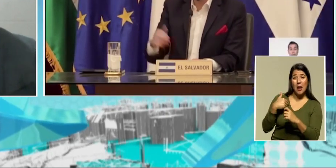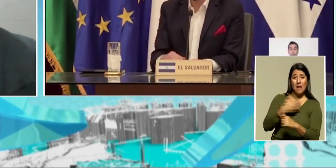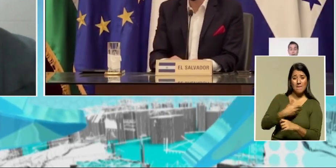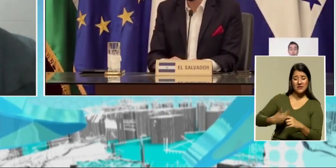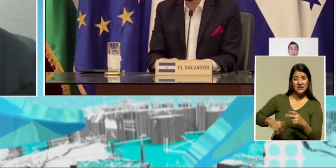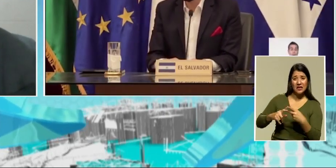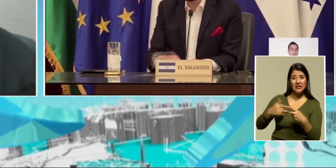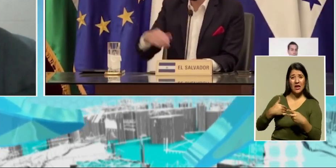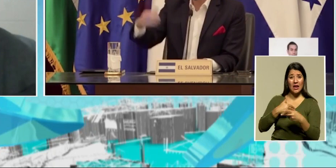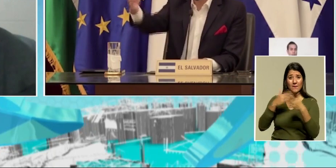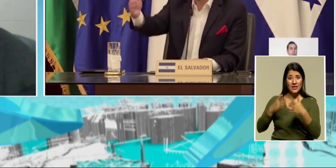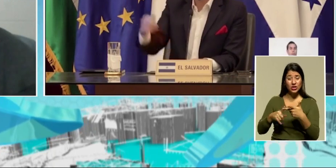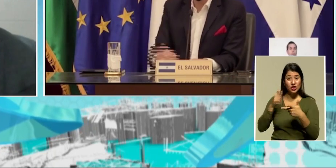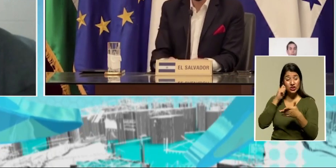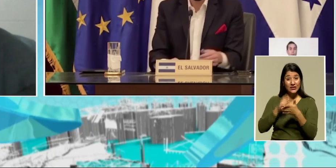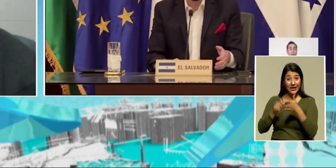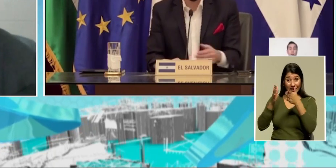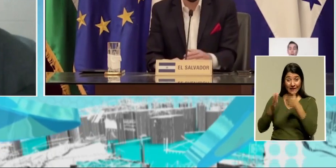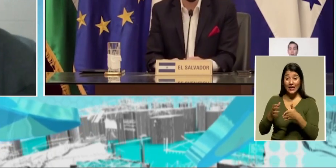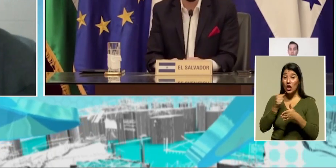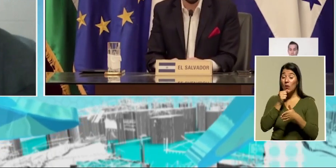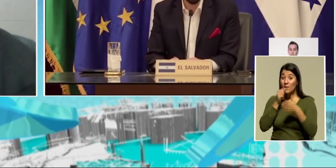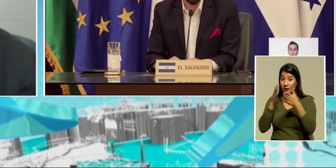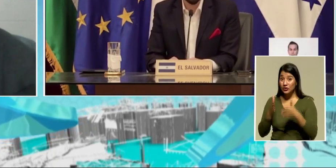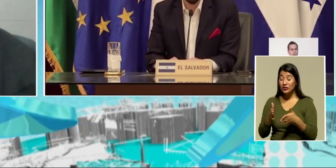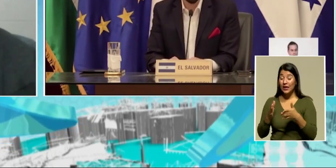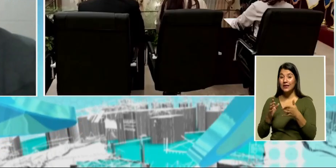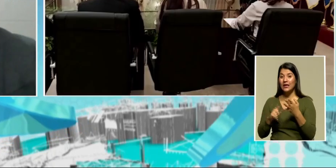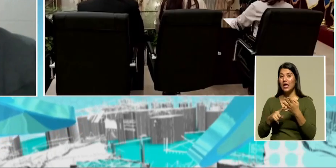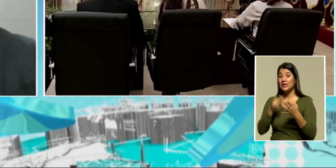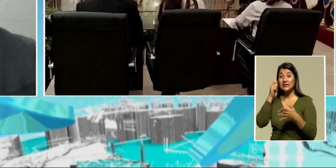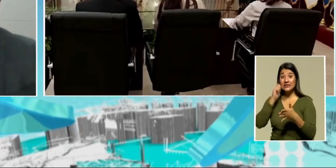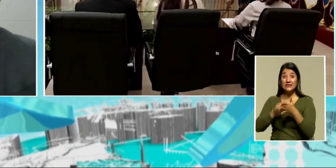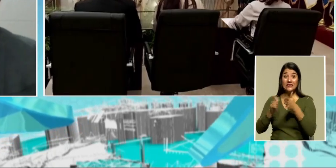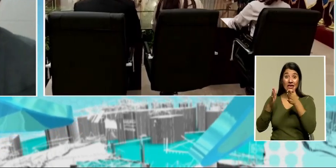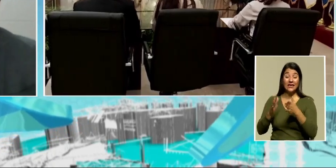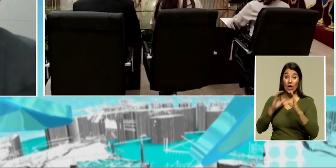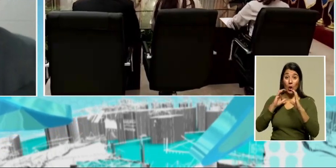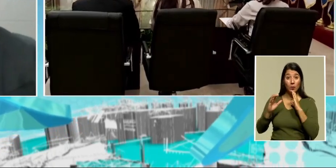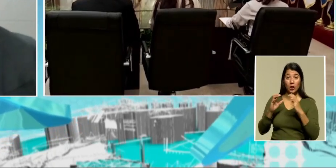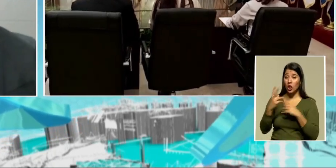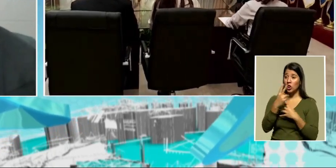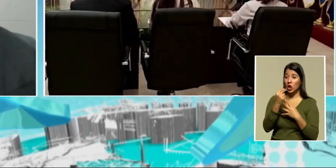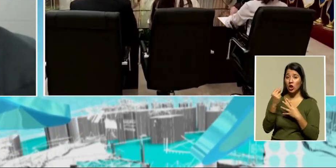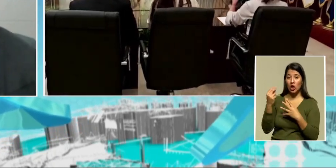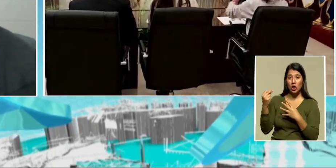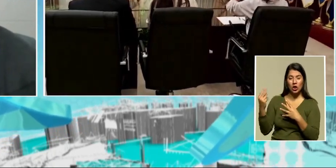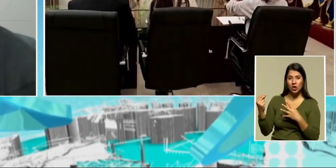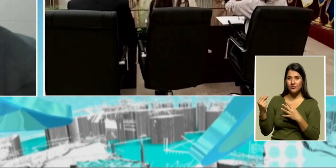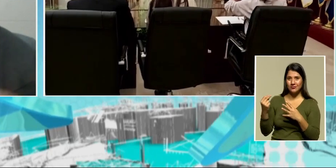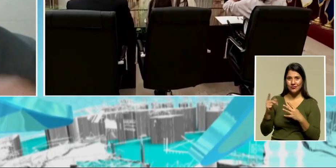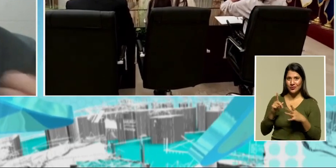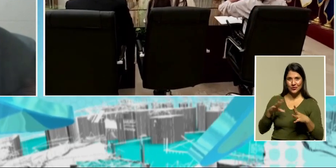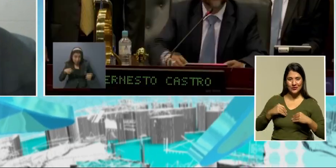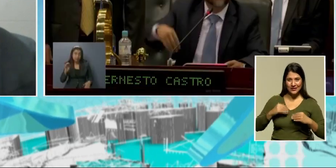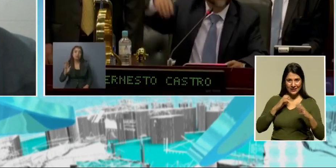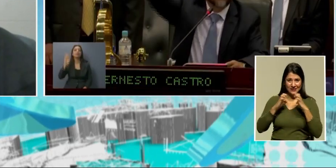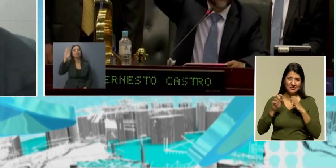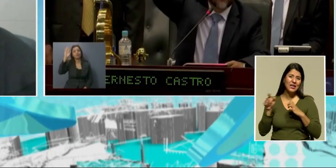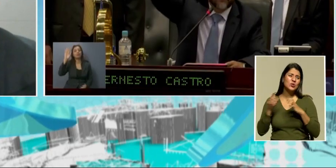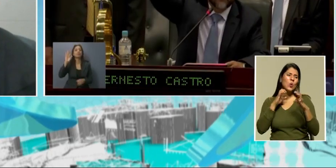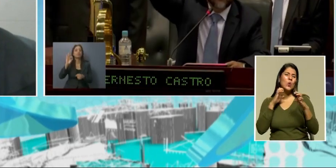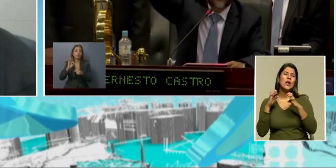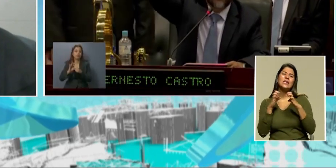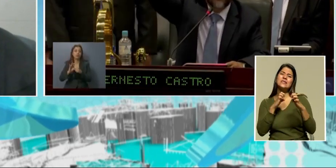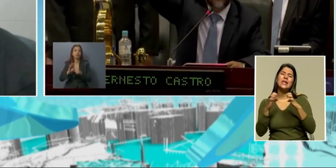ministros, al secretario de prensa, inclusive a la secretaria de comunicaciones, y ninguno accede. Es una estrategia de